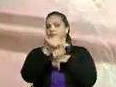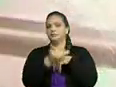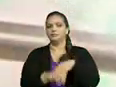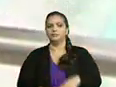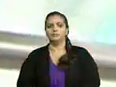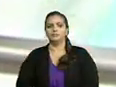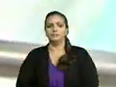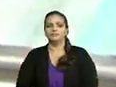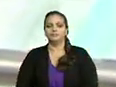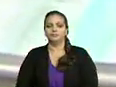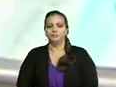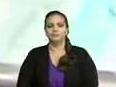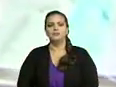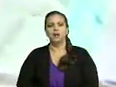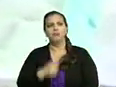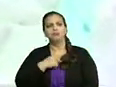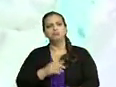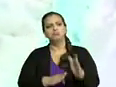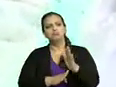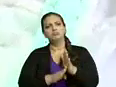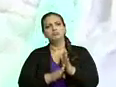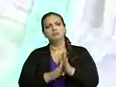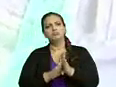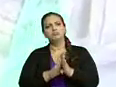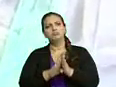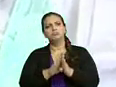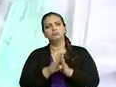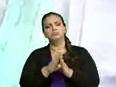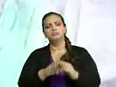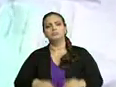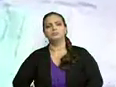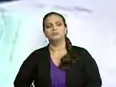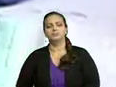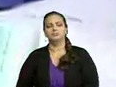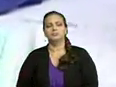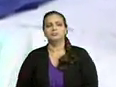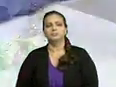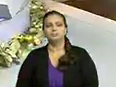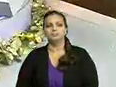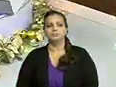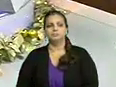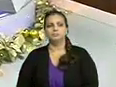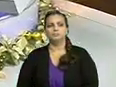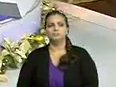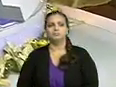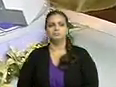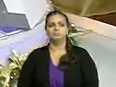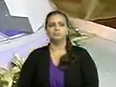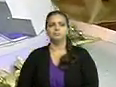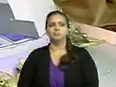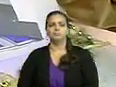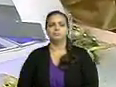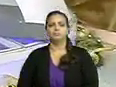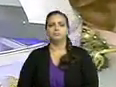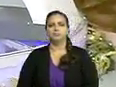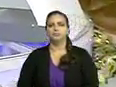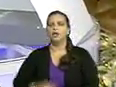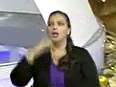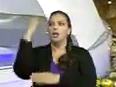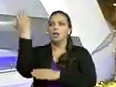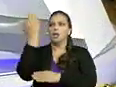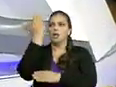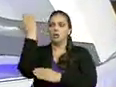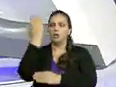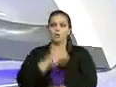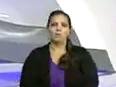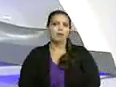estable. Informó Carlos Julio Gurumendi. Y en Colombia, la primera